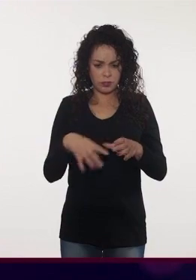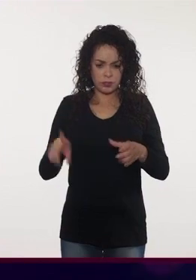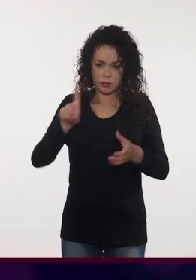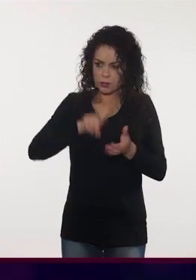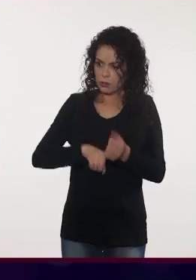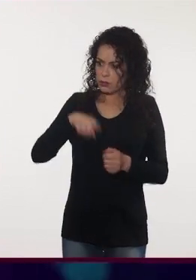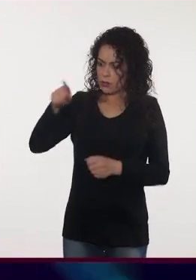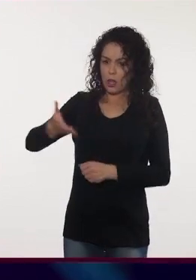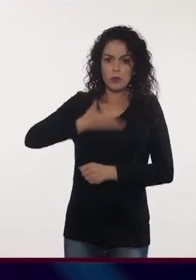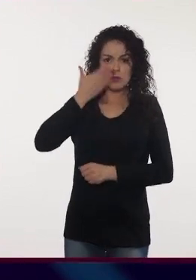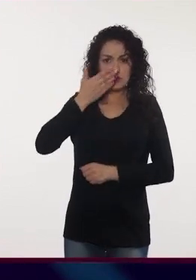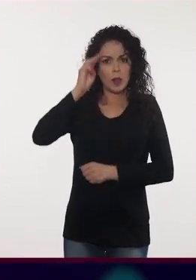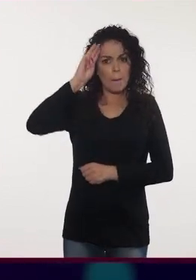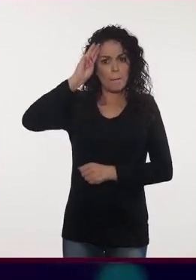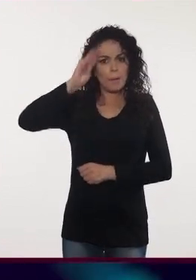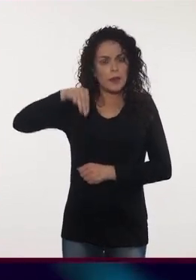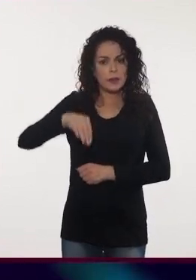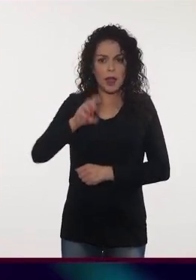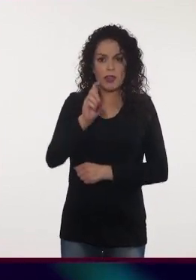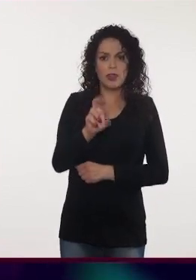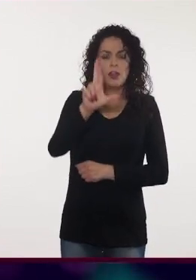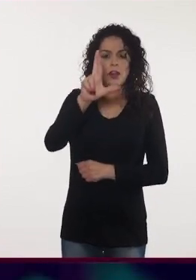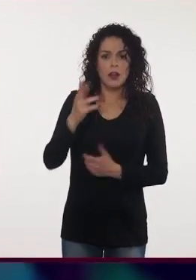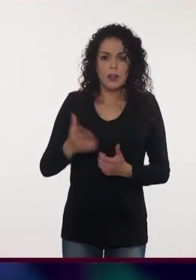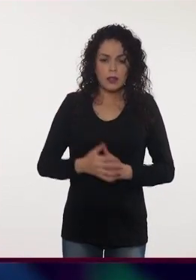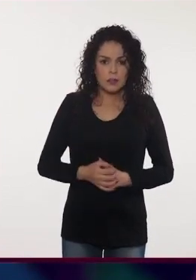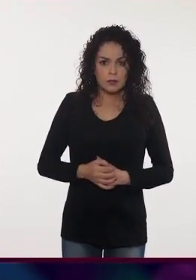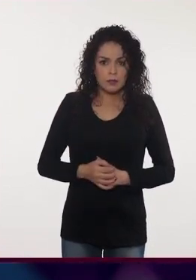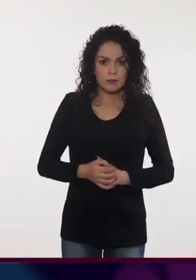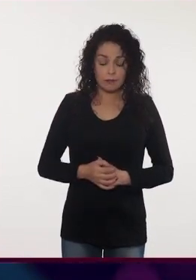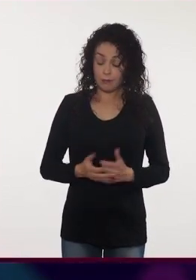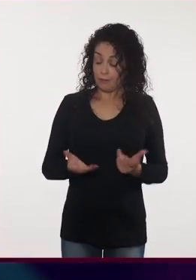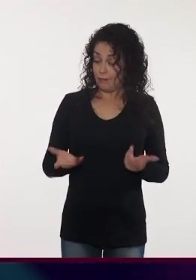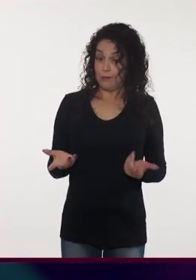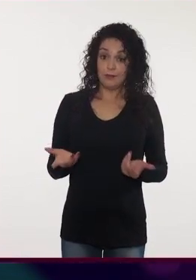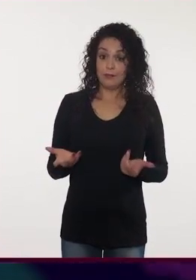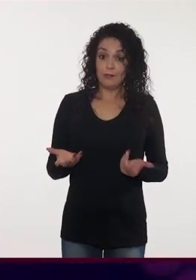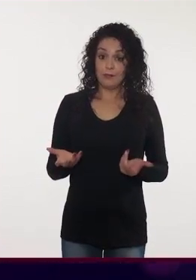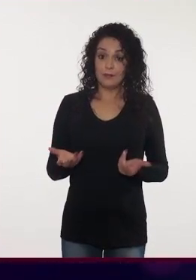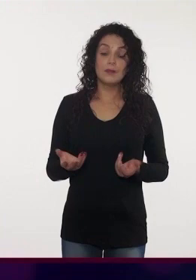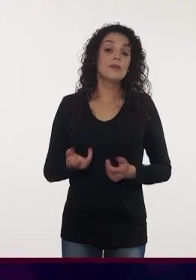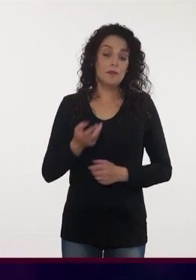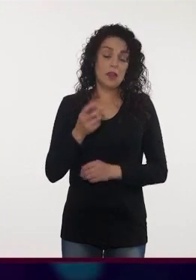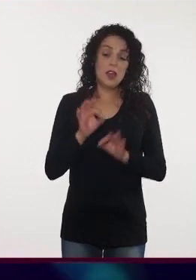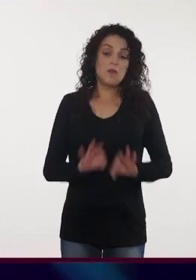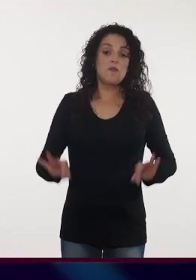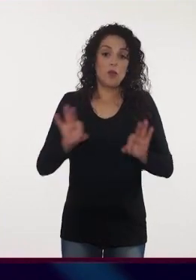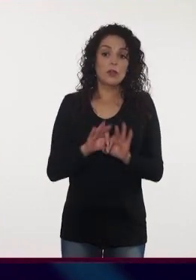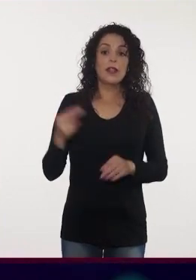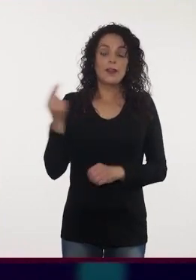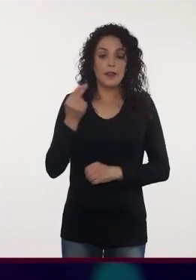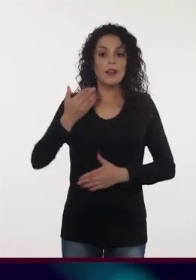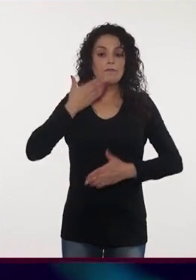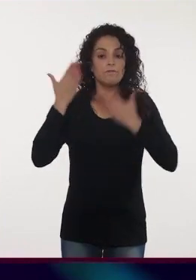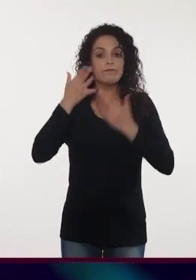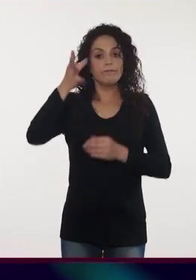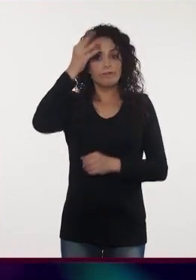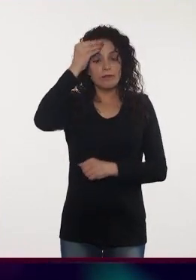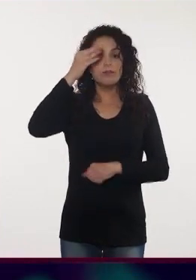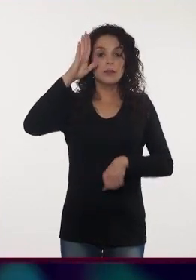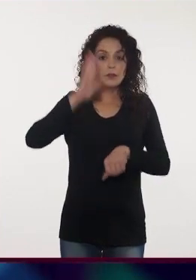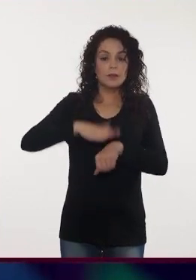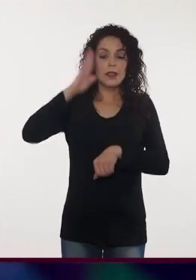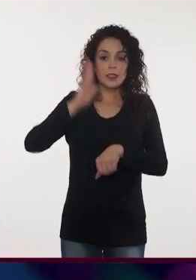tienen maestría o hasta doctorados, ¿no? Lo principal pues es prepararse, pero en lo que a ellos les gusta, en lo que